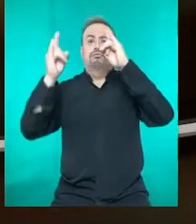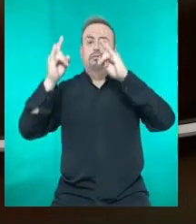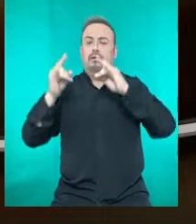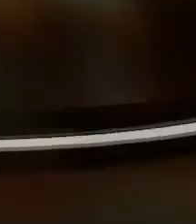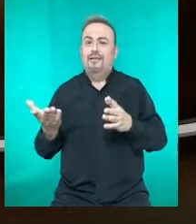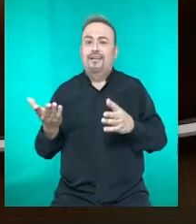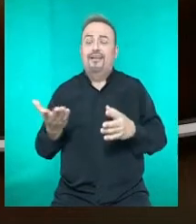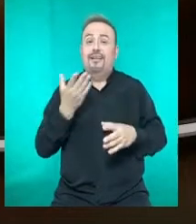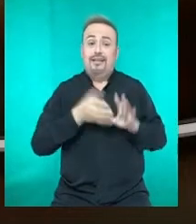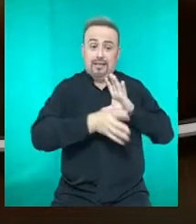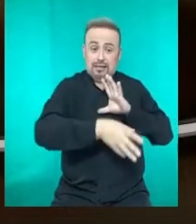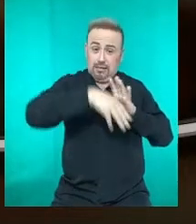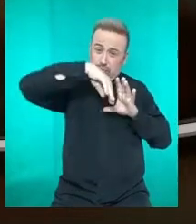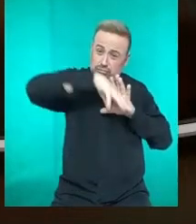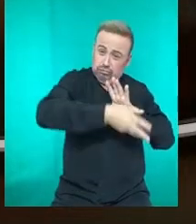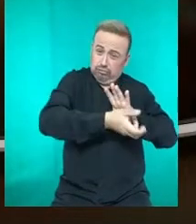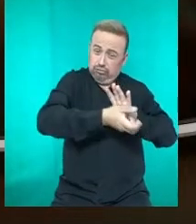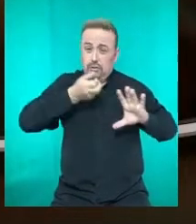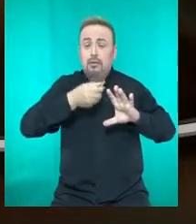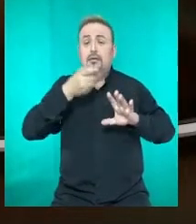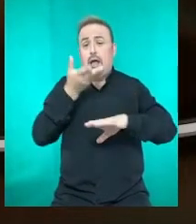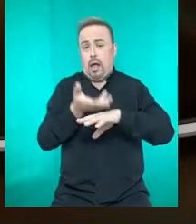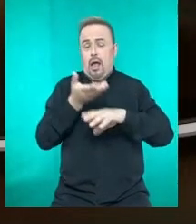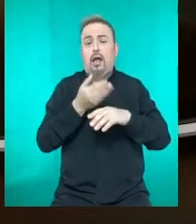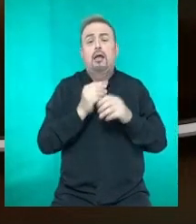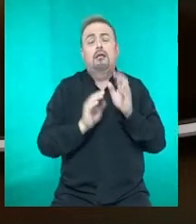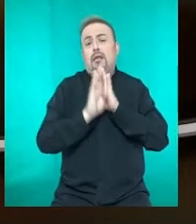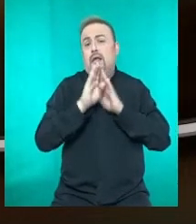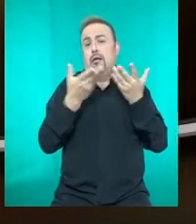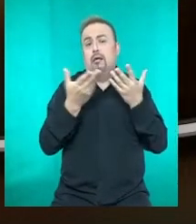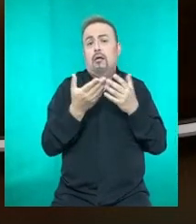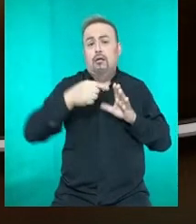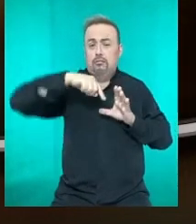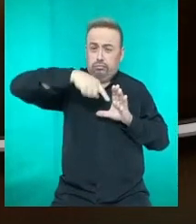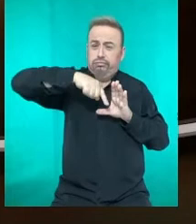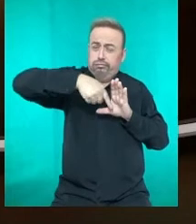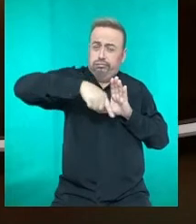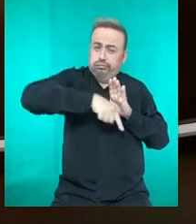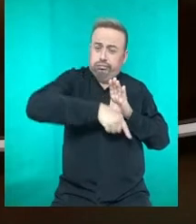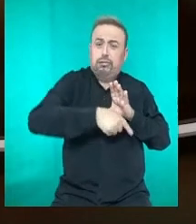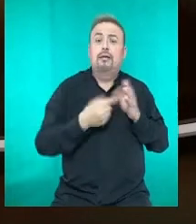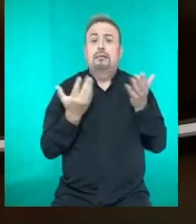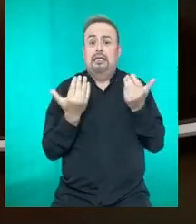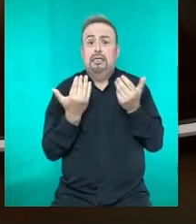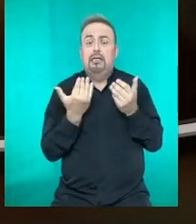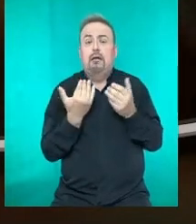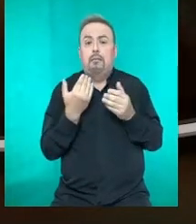la excavación, existen desarrollos que son horizontales, por ejemplo, como las perforaciones necesarias para el avance dentro de,